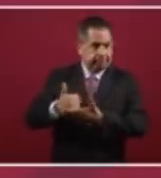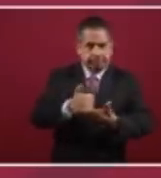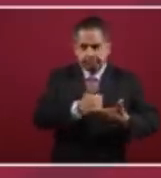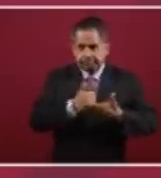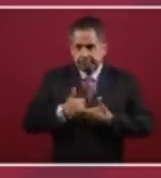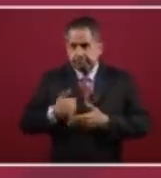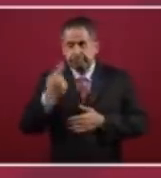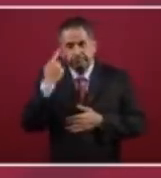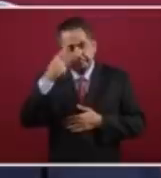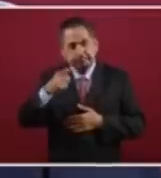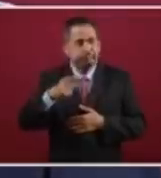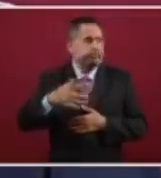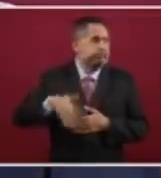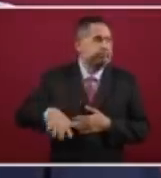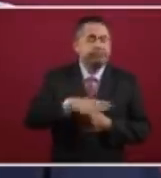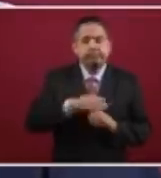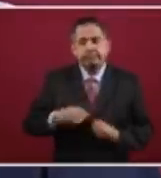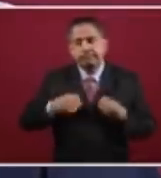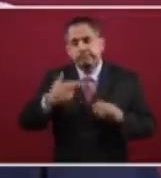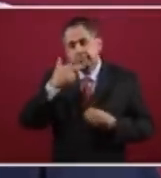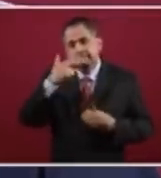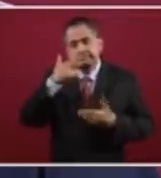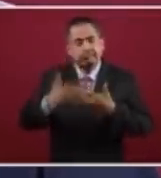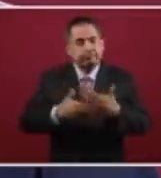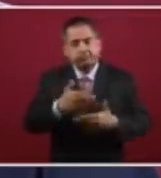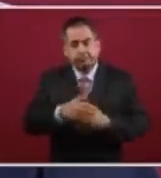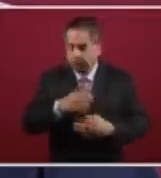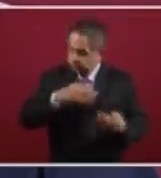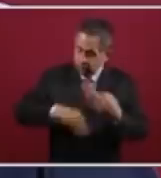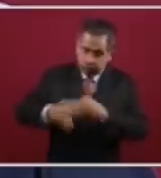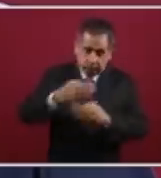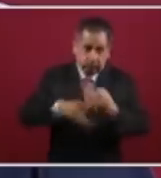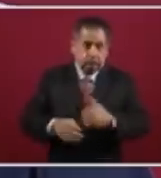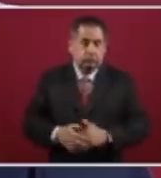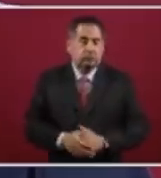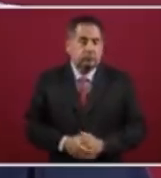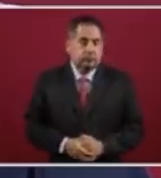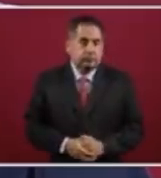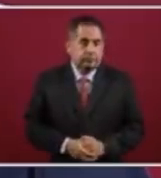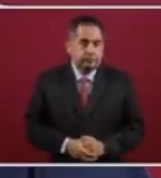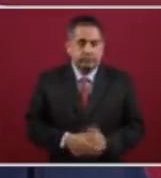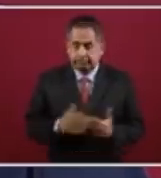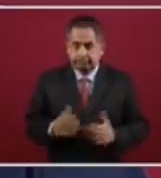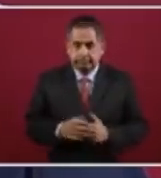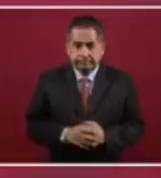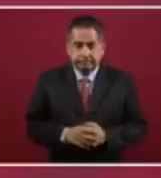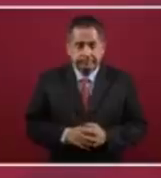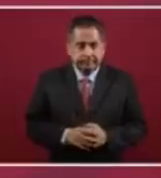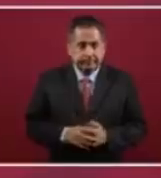vivir en una sociedad mejor. Todos tenemos que